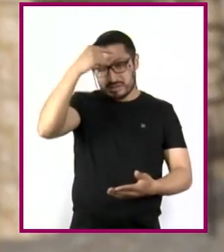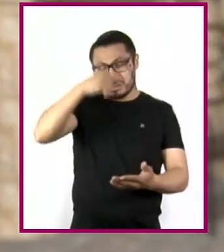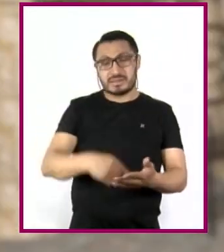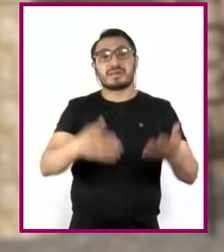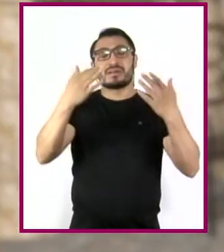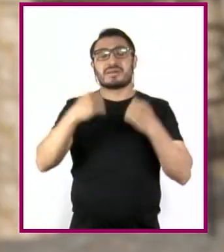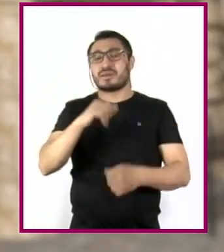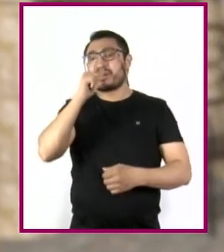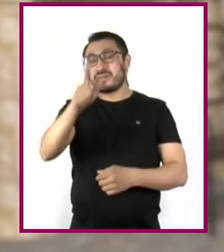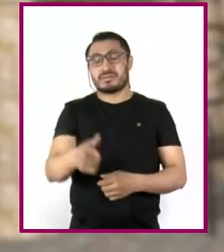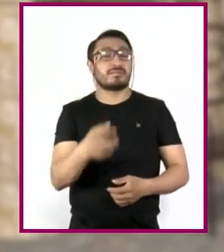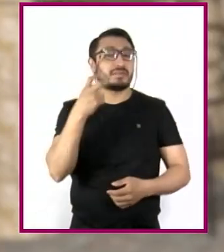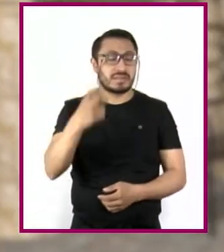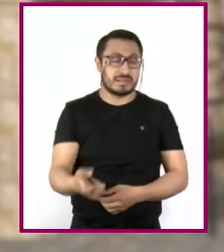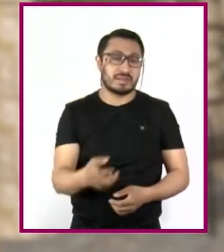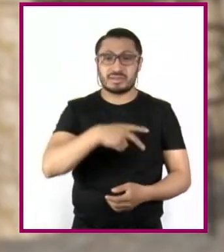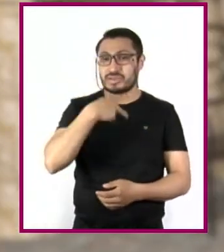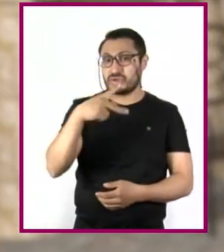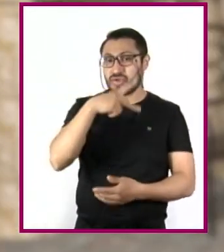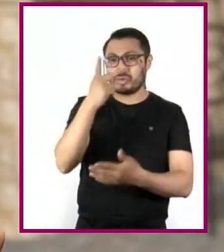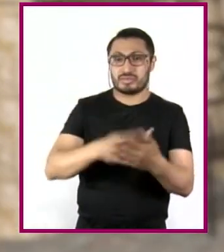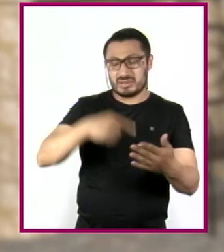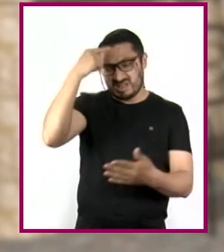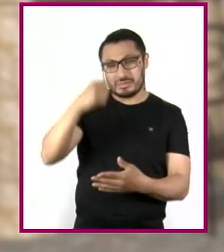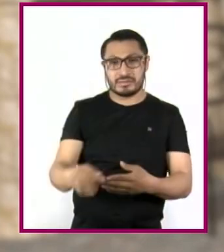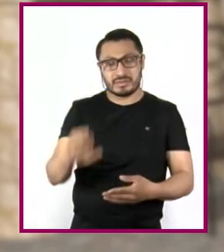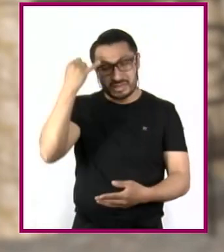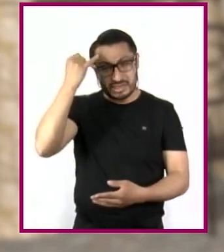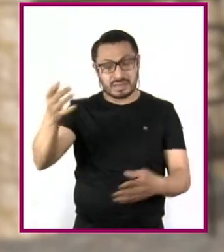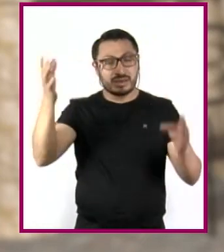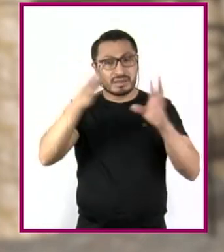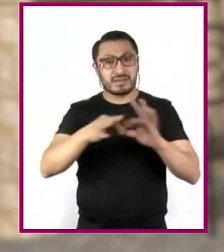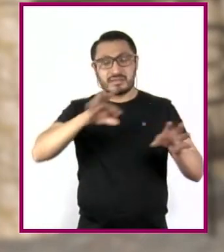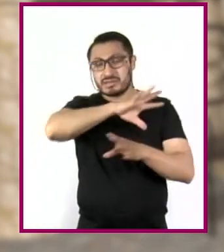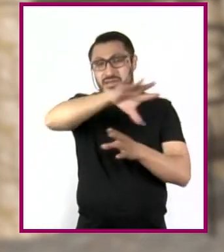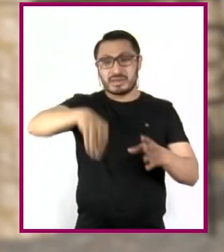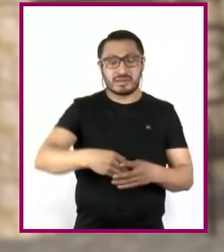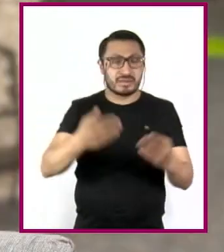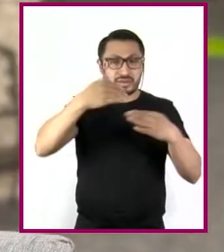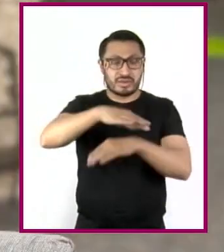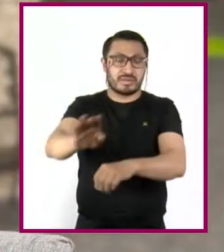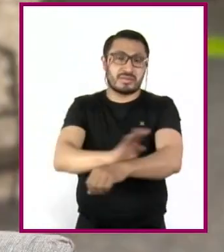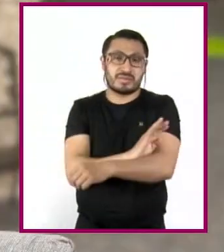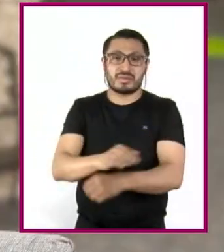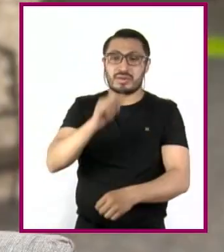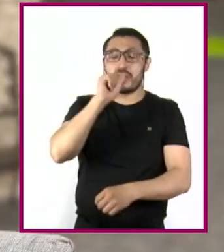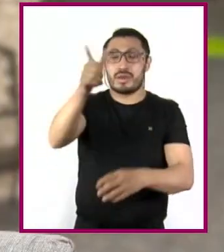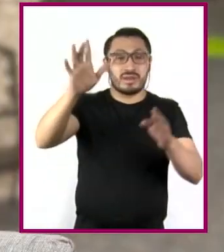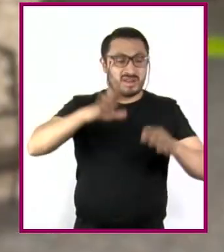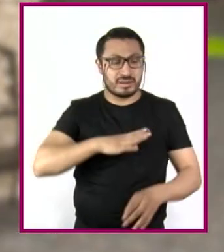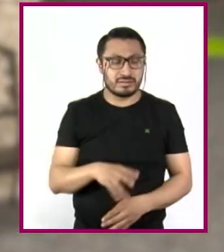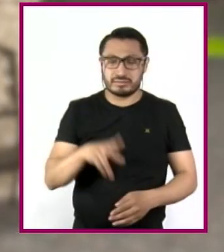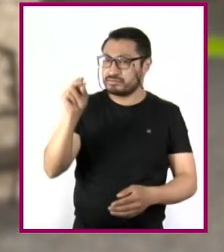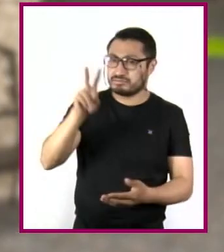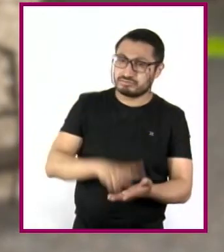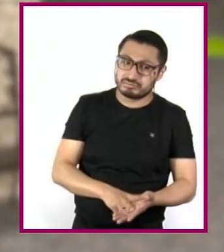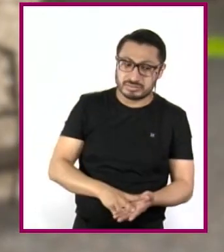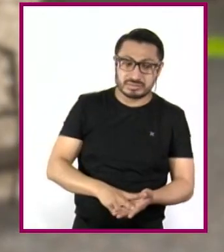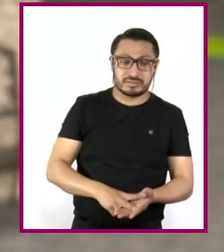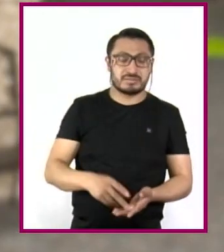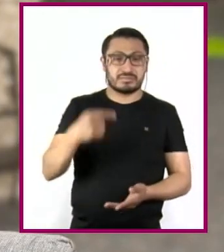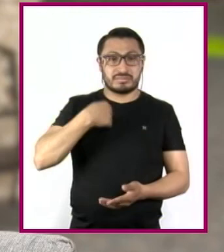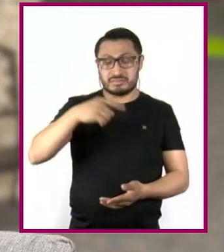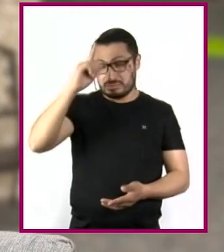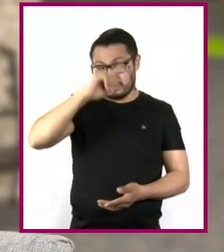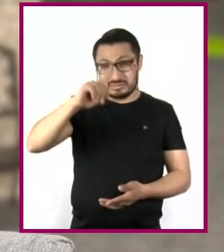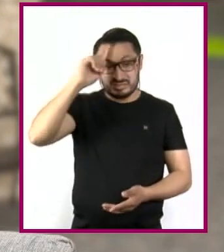alma? Es una estrategia para recolectar argumentos en favor de la existencia del alma. ¿No se vale? Pues ahí les va un